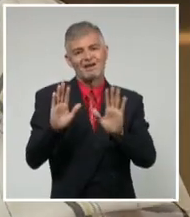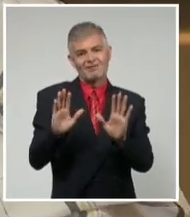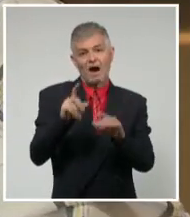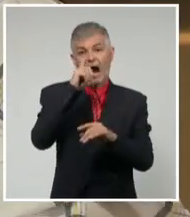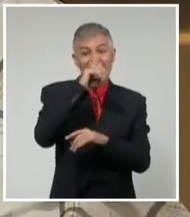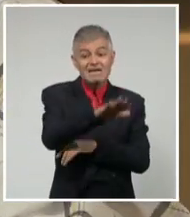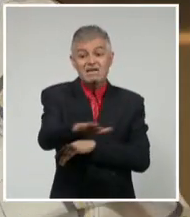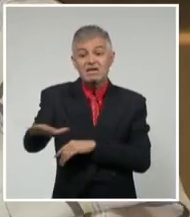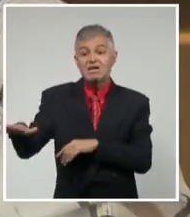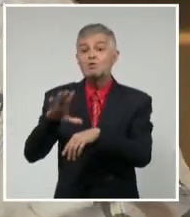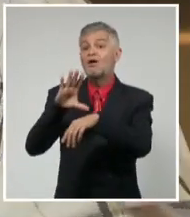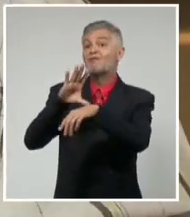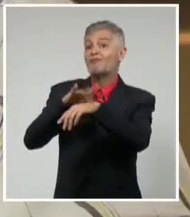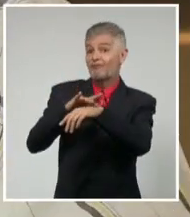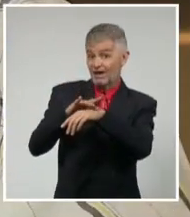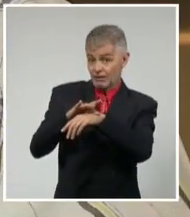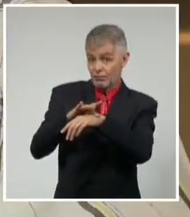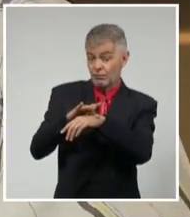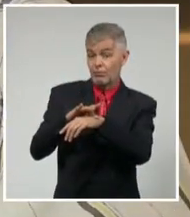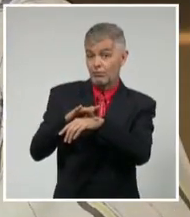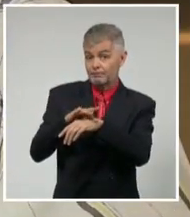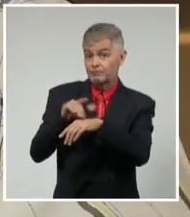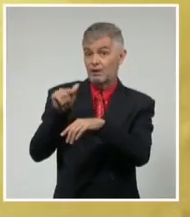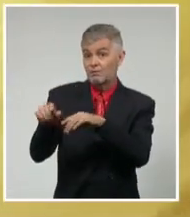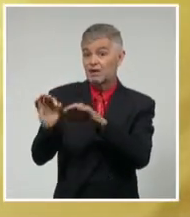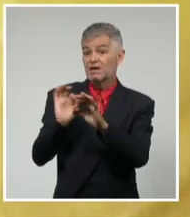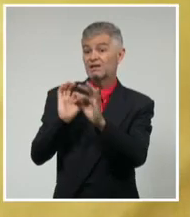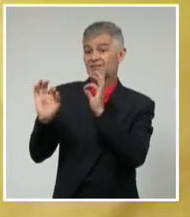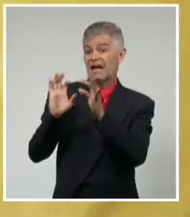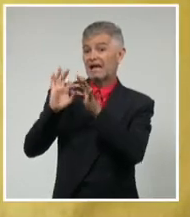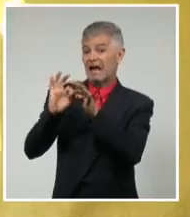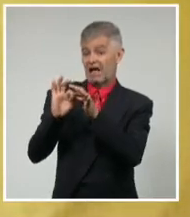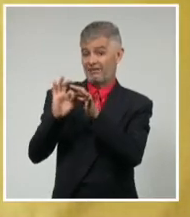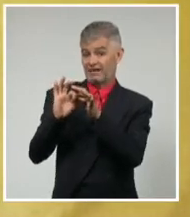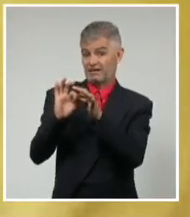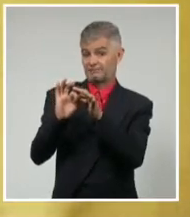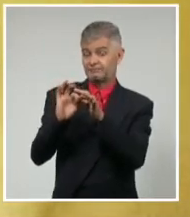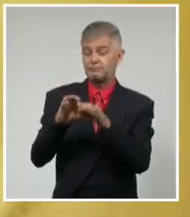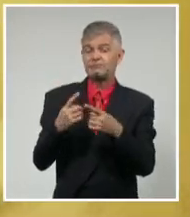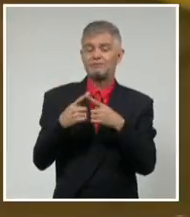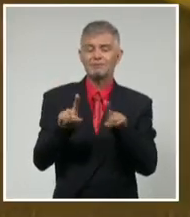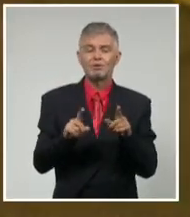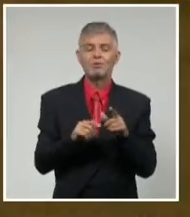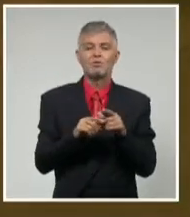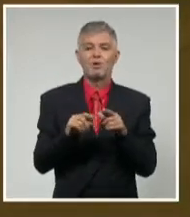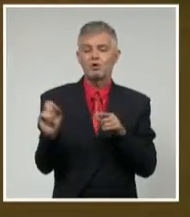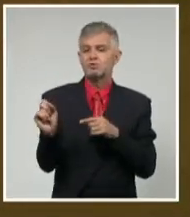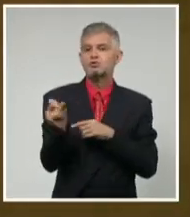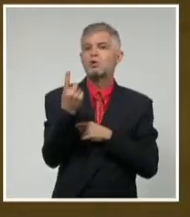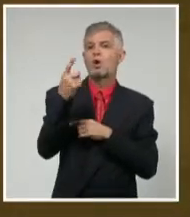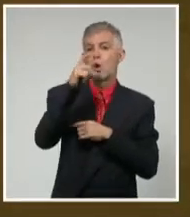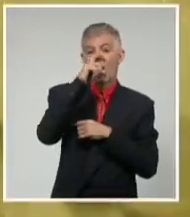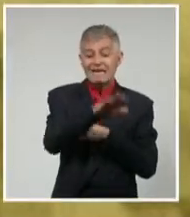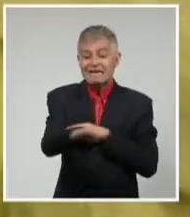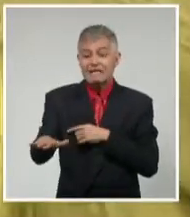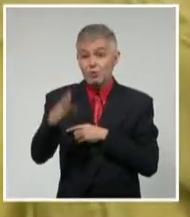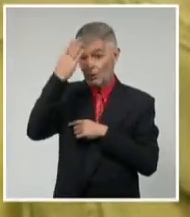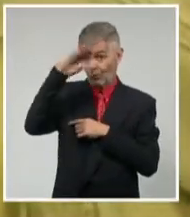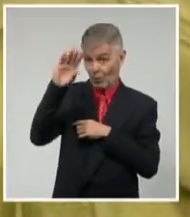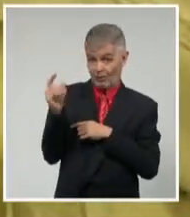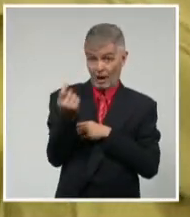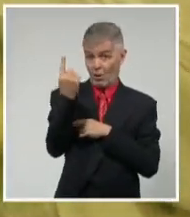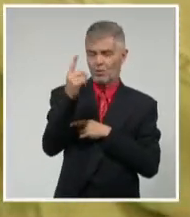que estaban enfermos en las unidades de terapia intensiva. Pero no solo salvaría a los niños cubanos. La vacuna demostró